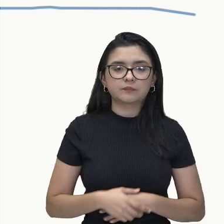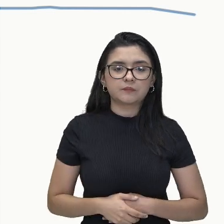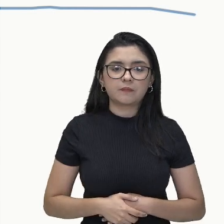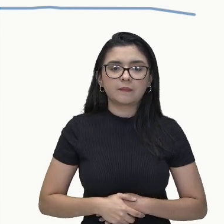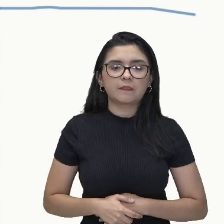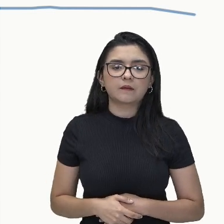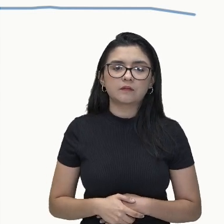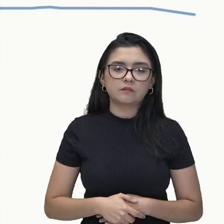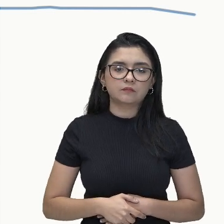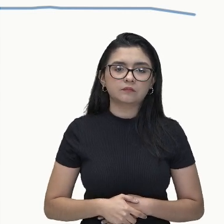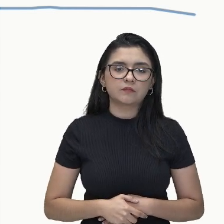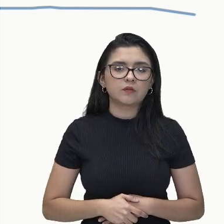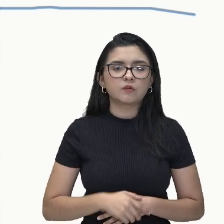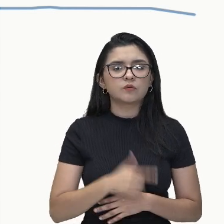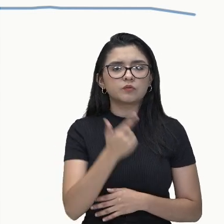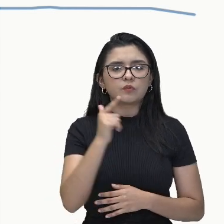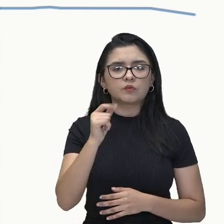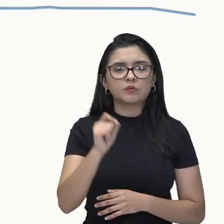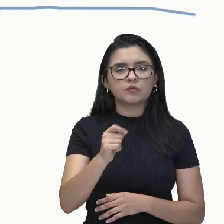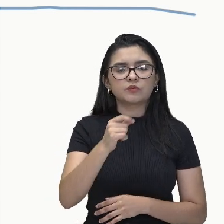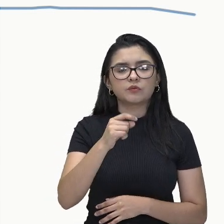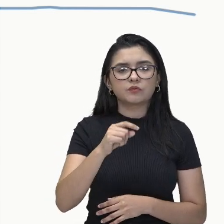conr profea